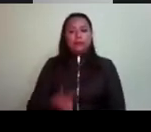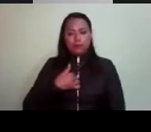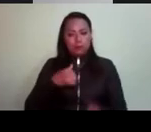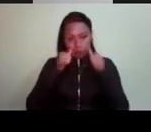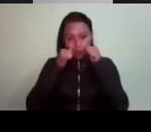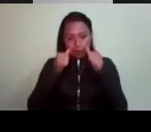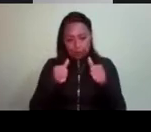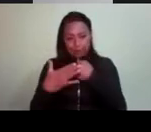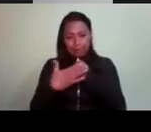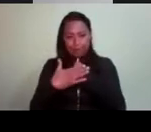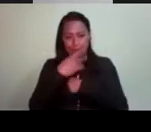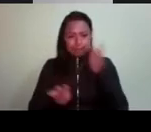siguientes preguntas.